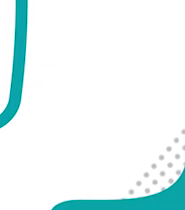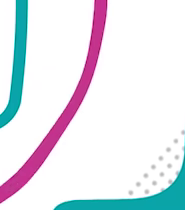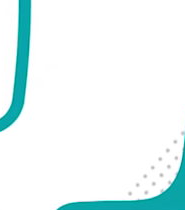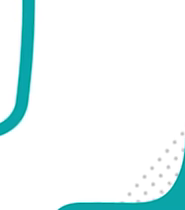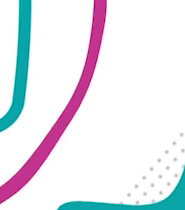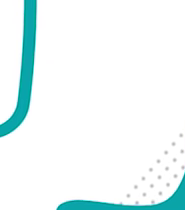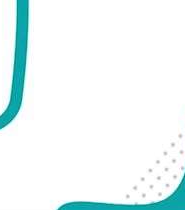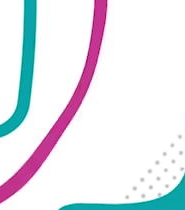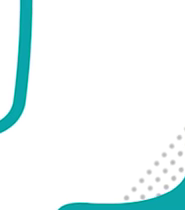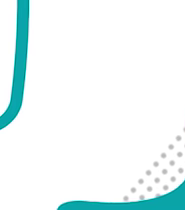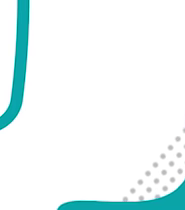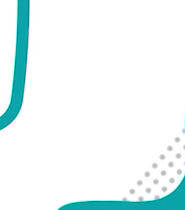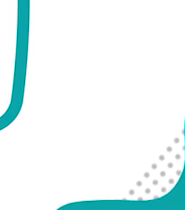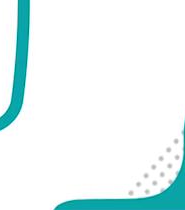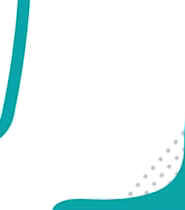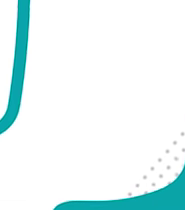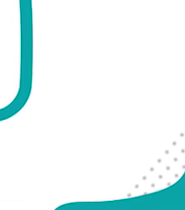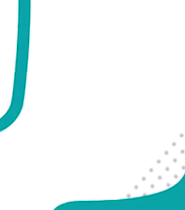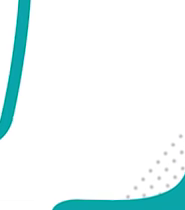¡Gracias!